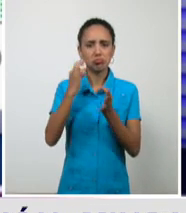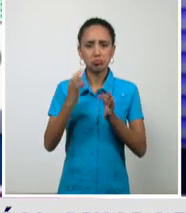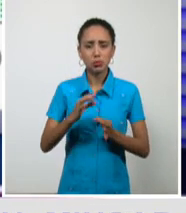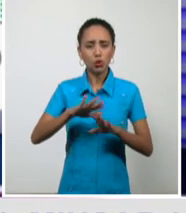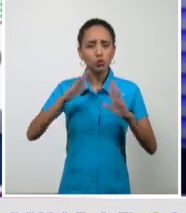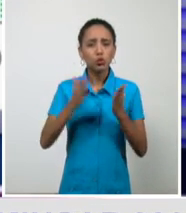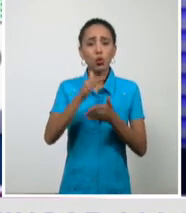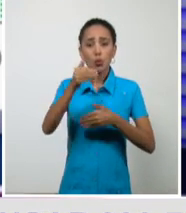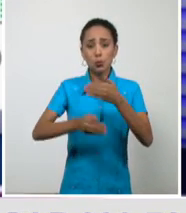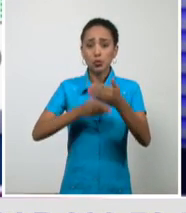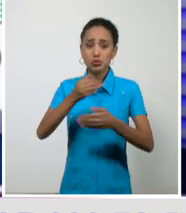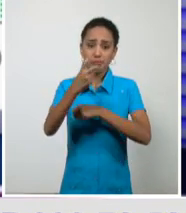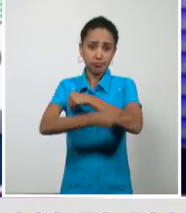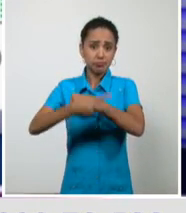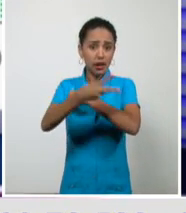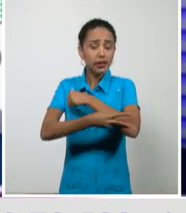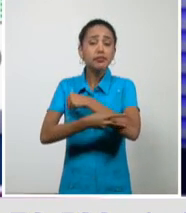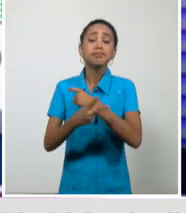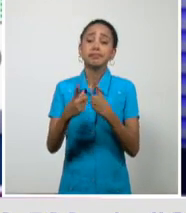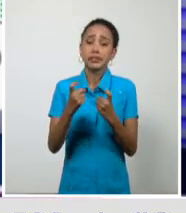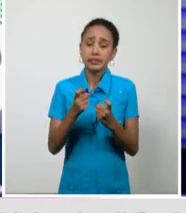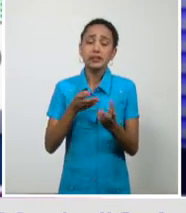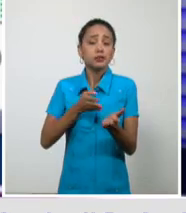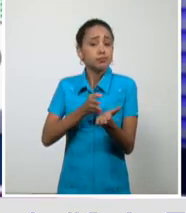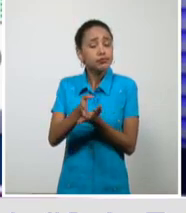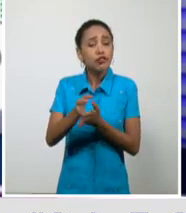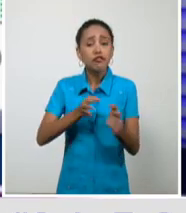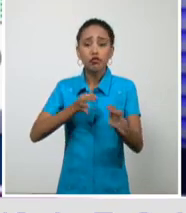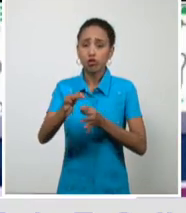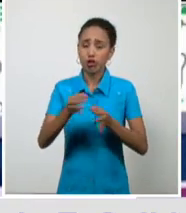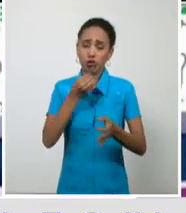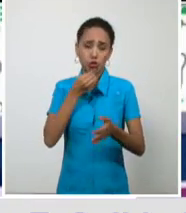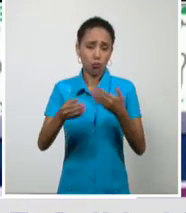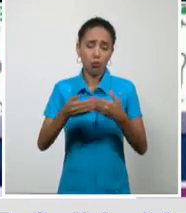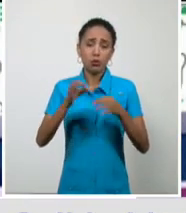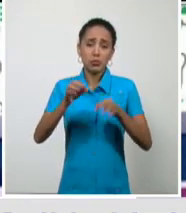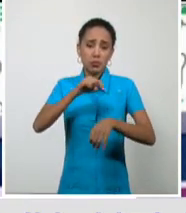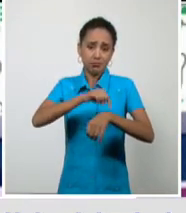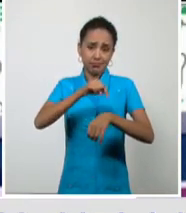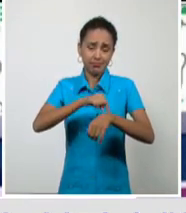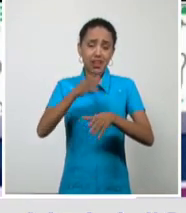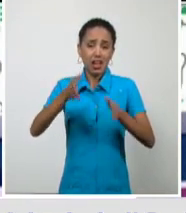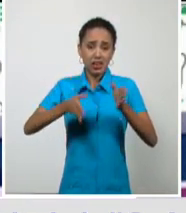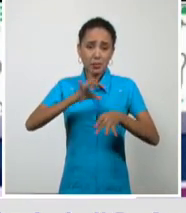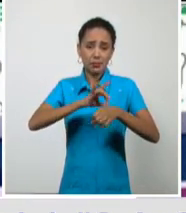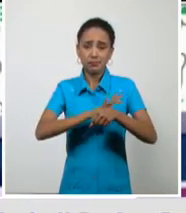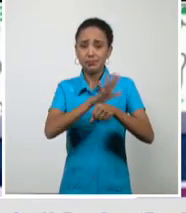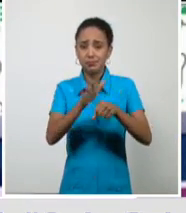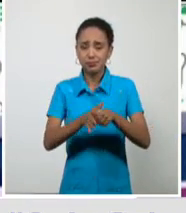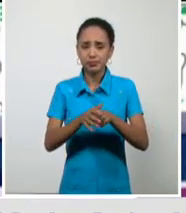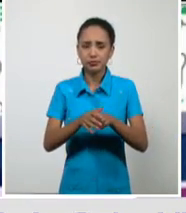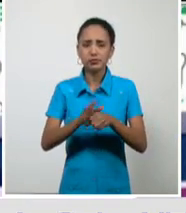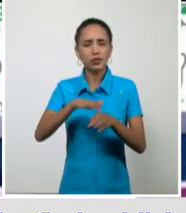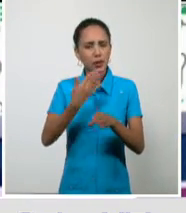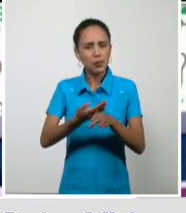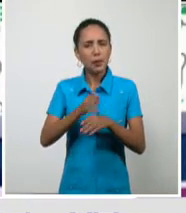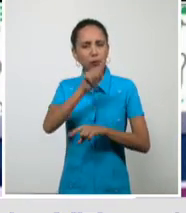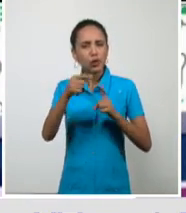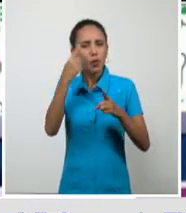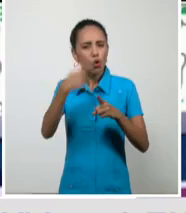país ha mantenido aún en esta fase. Bueno, luego regresamos para buscar otros detalles acerca del trabajo